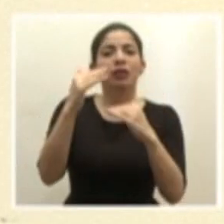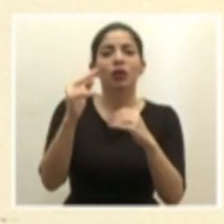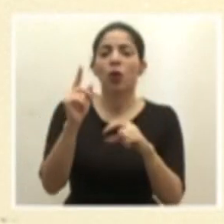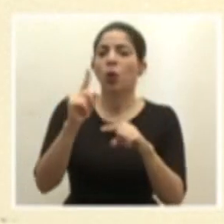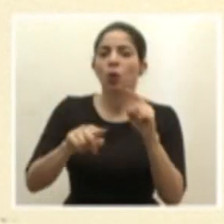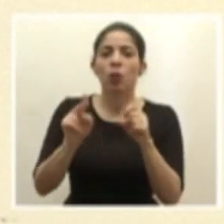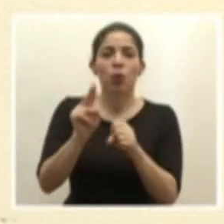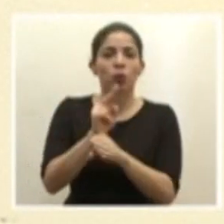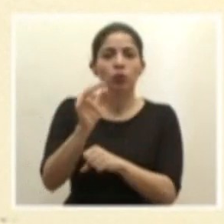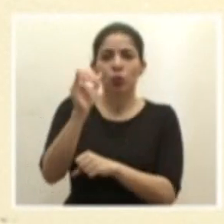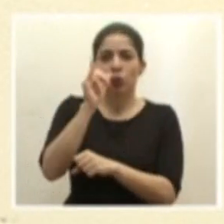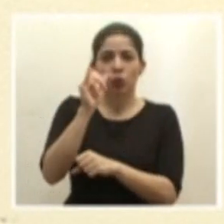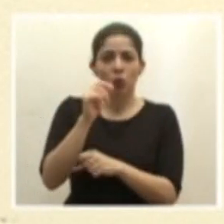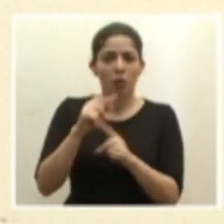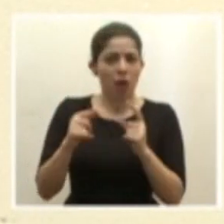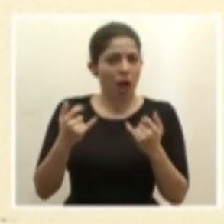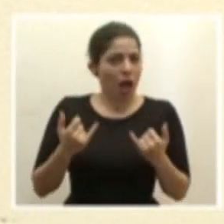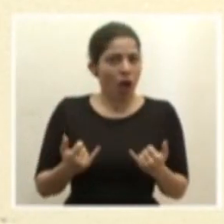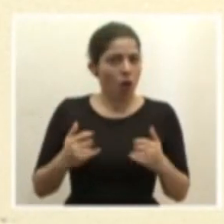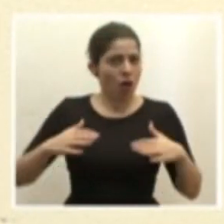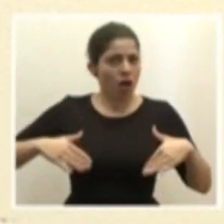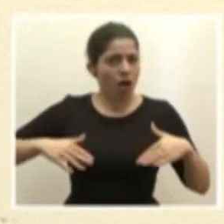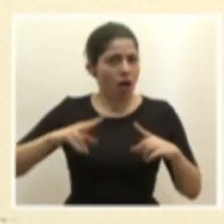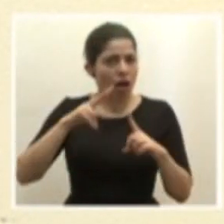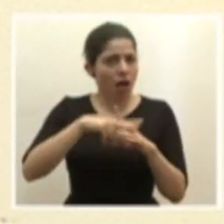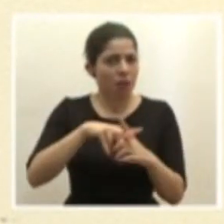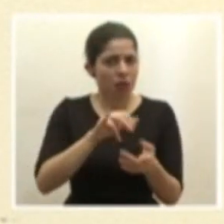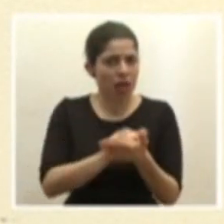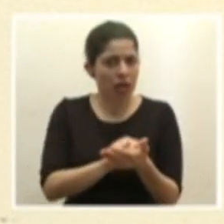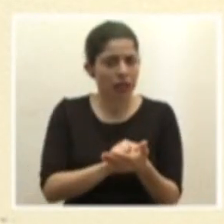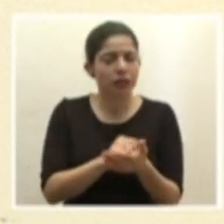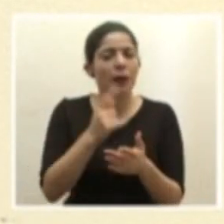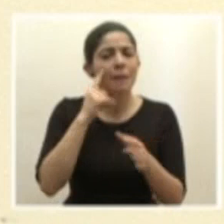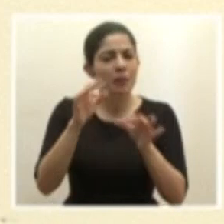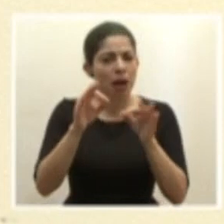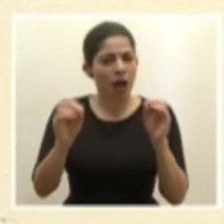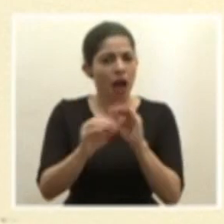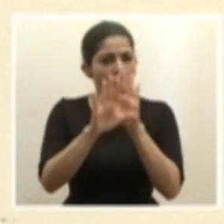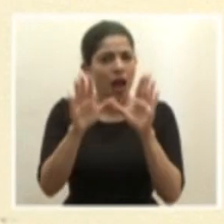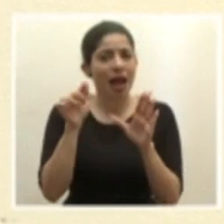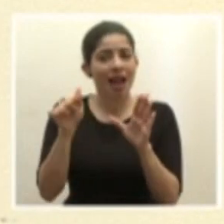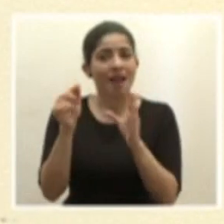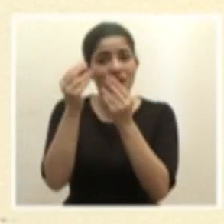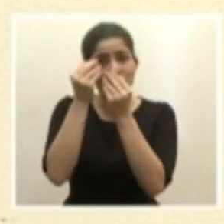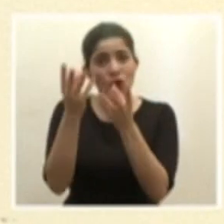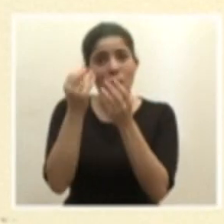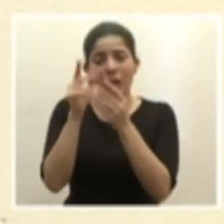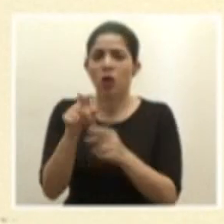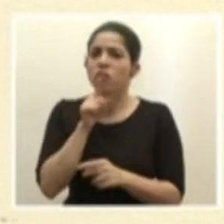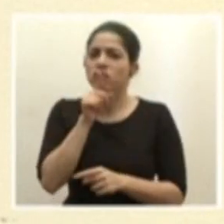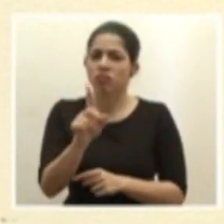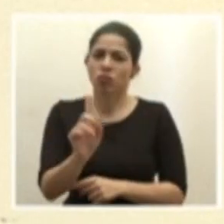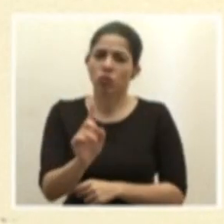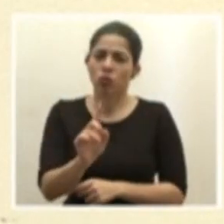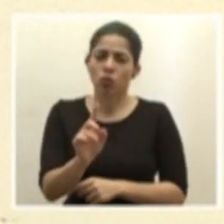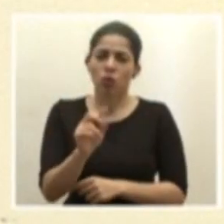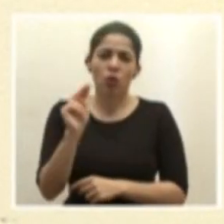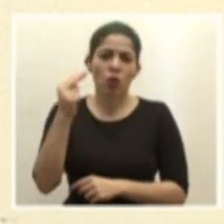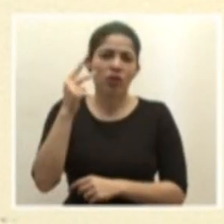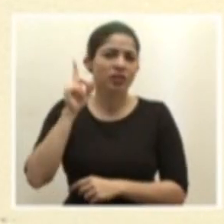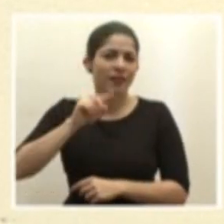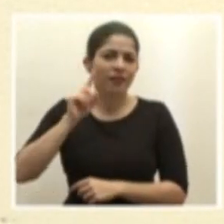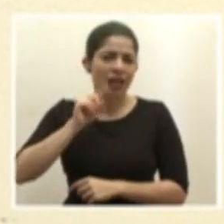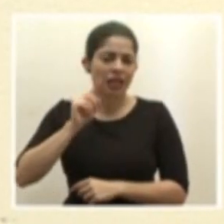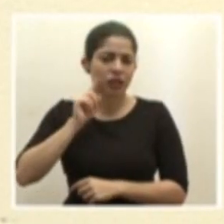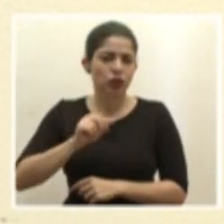bebidas alcohólicas. Hasta este momento no se ha dispuesto eso, y para aclarar que esta información no es real, no es cierta, es una noticia